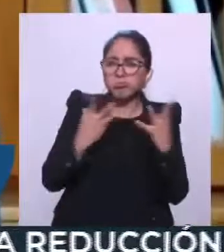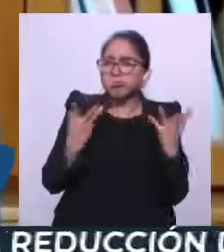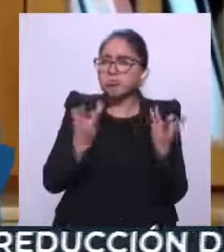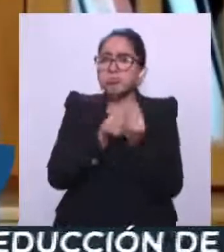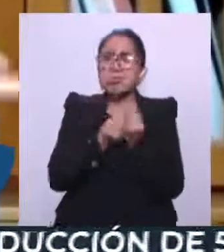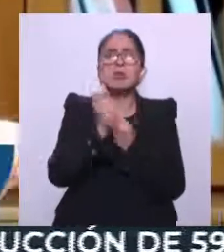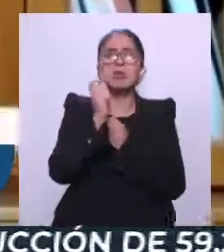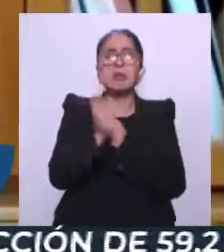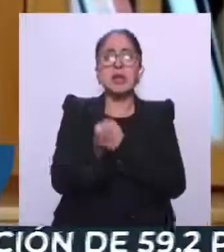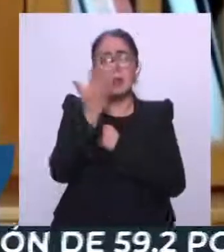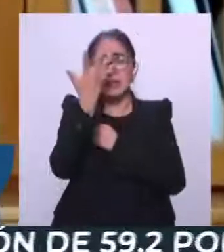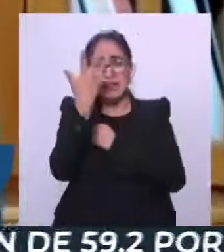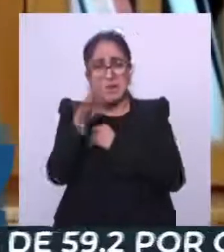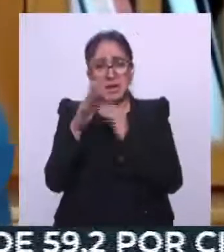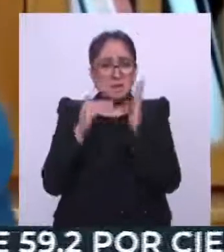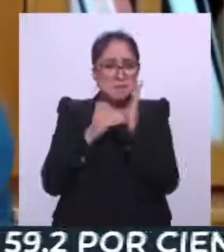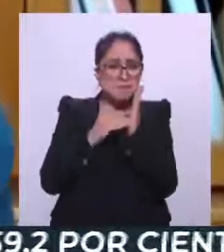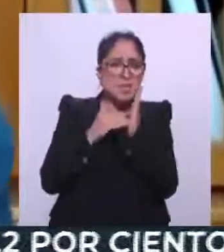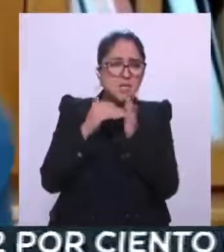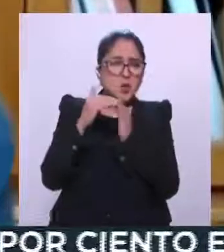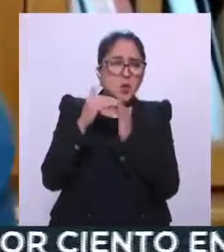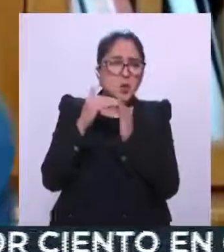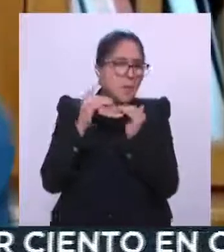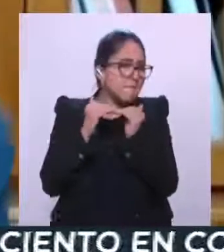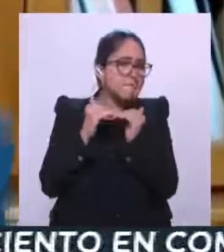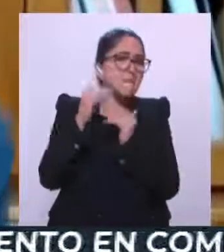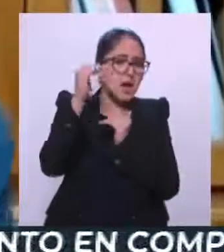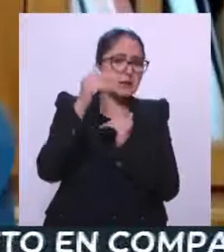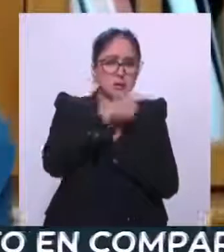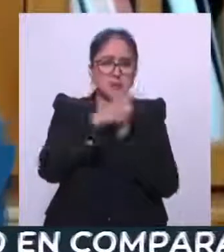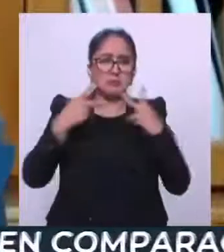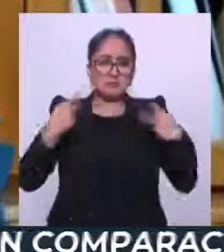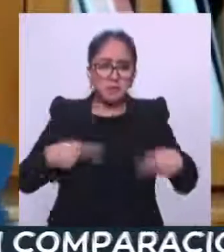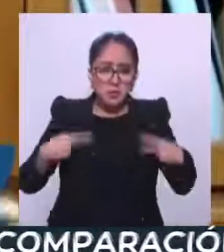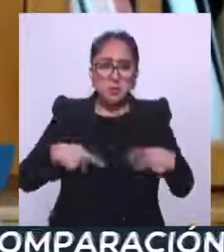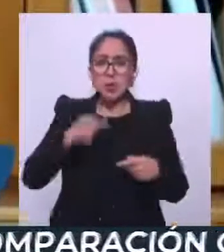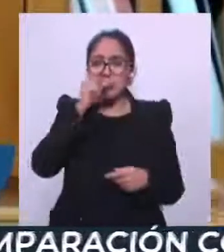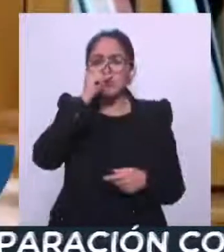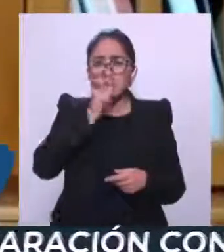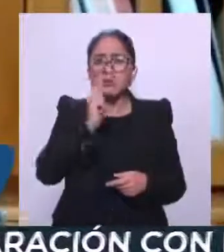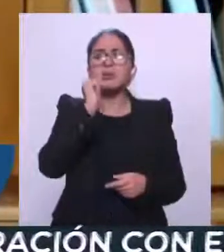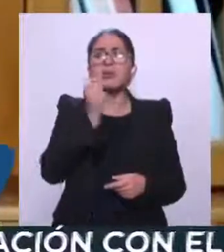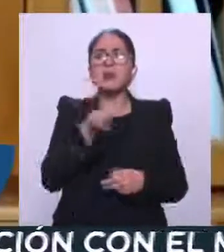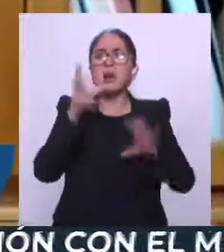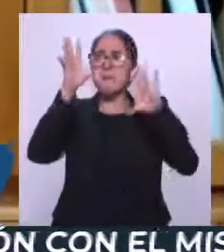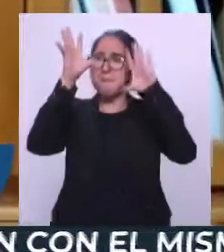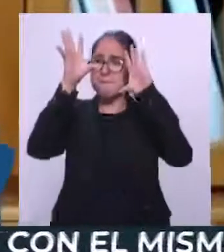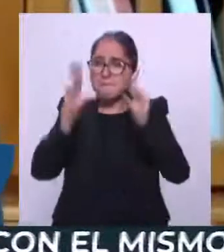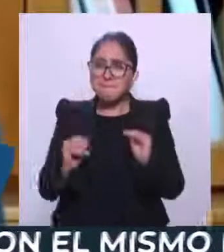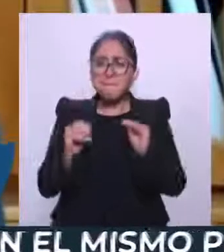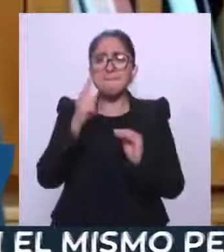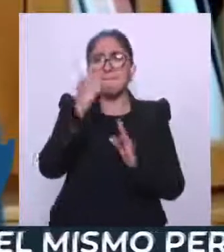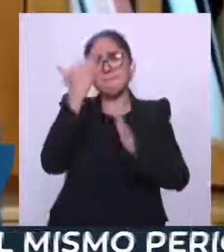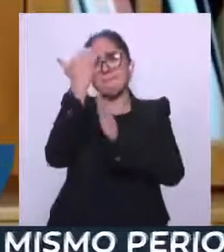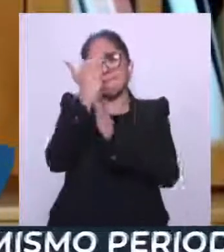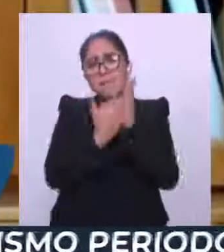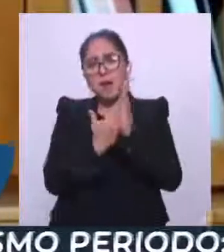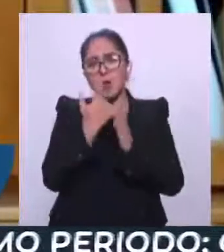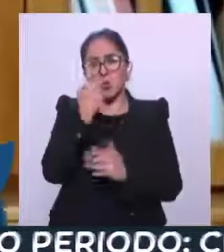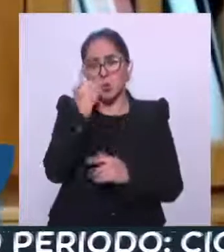10 millones, un poquito más de usuarios afectados, en realidad su apagón duró un poco menos de 1